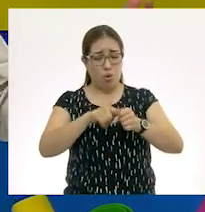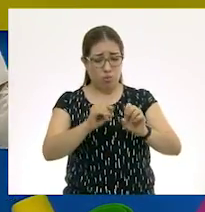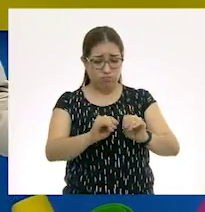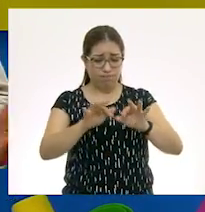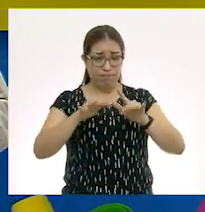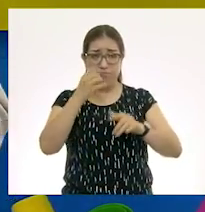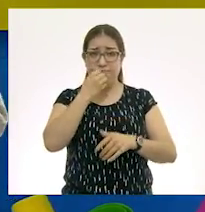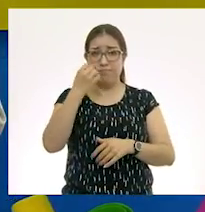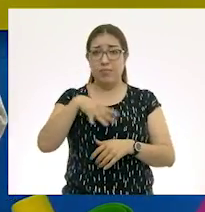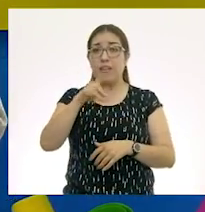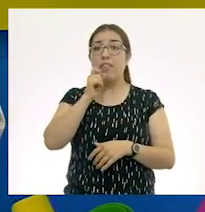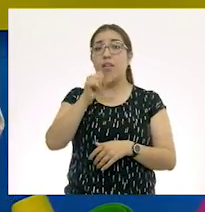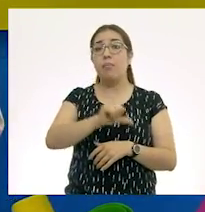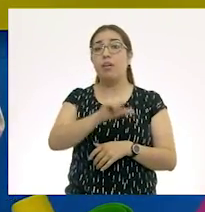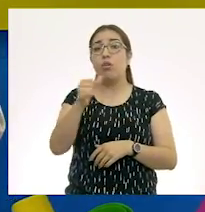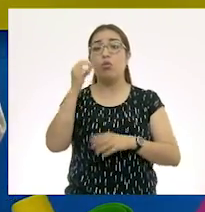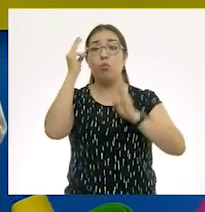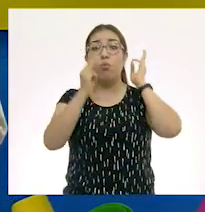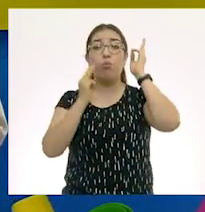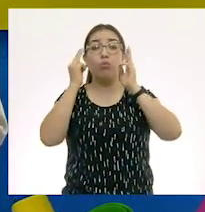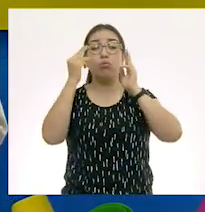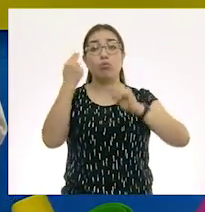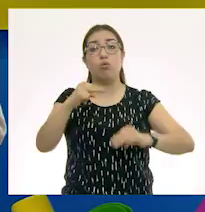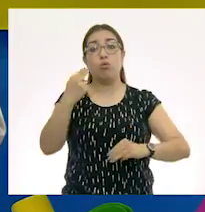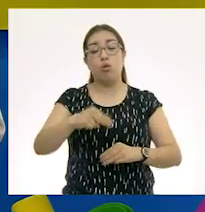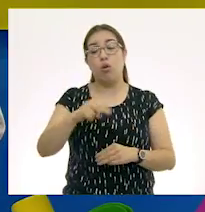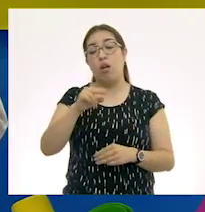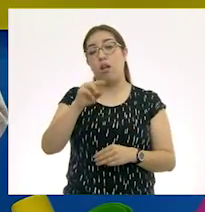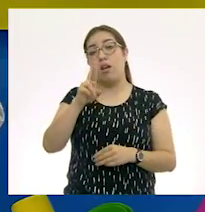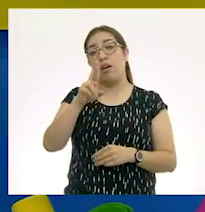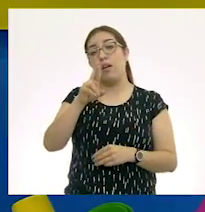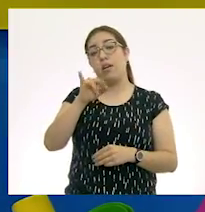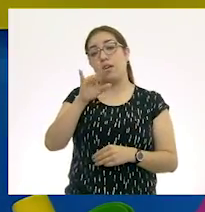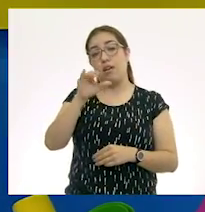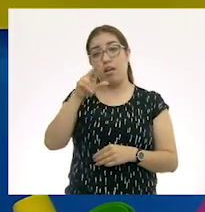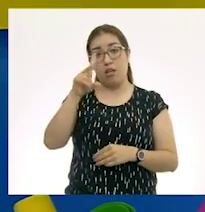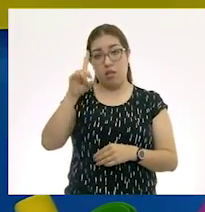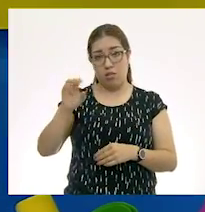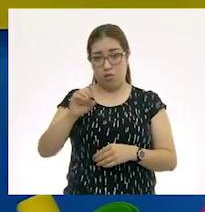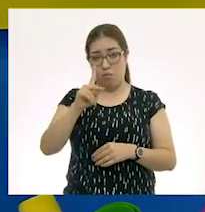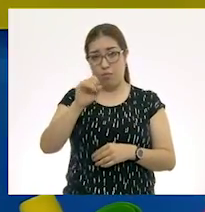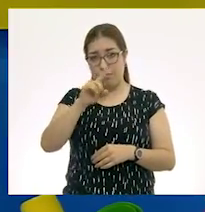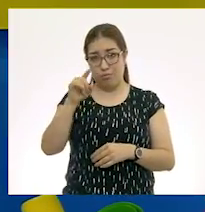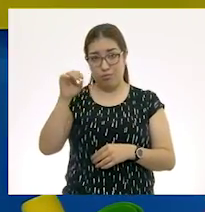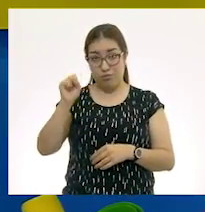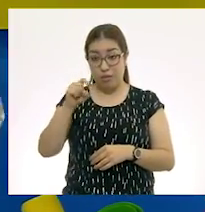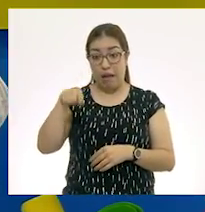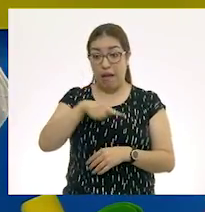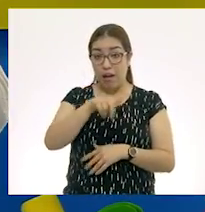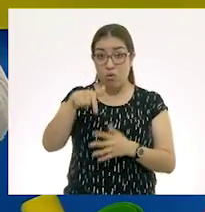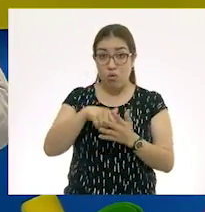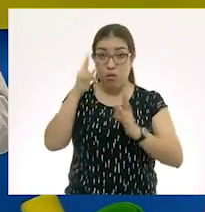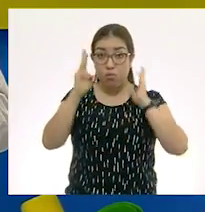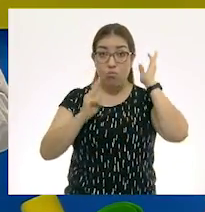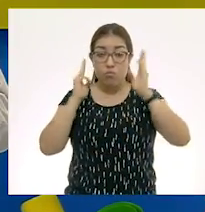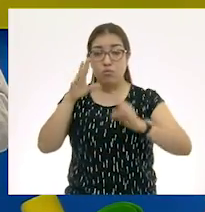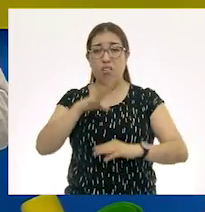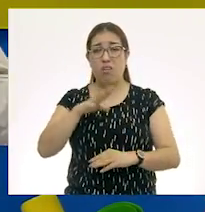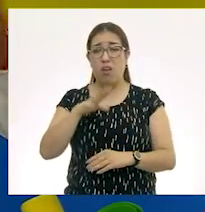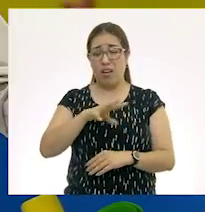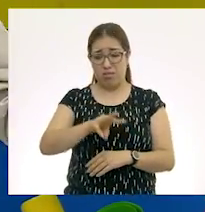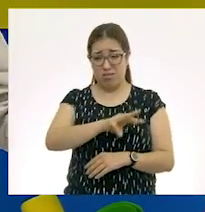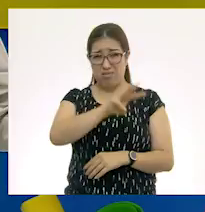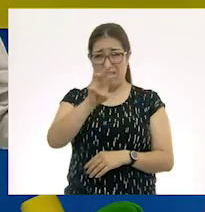que existe el Museo de la Muñeca Ricardo Pozas Archiniega, lugar en el que encontrarán alrededor de 300